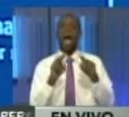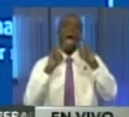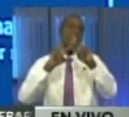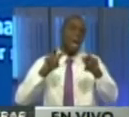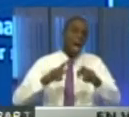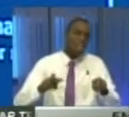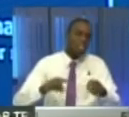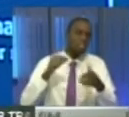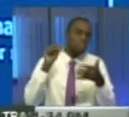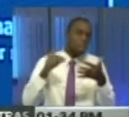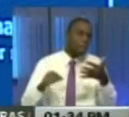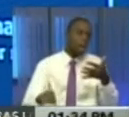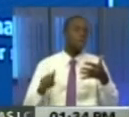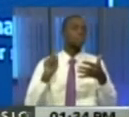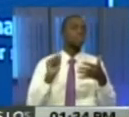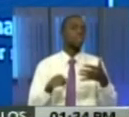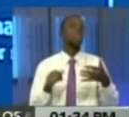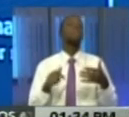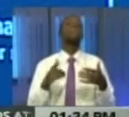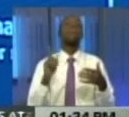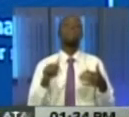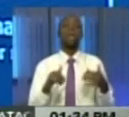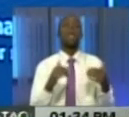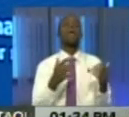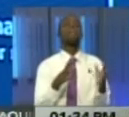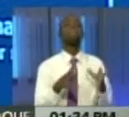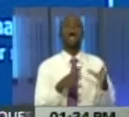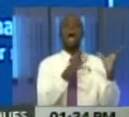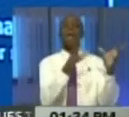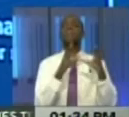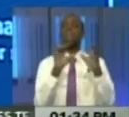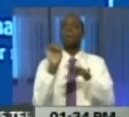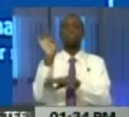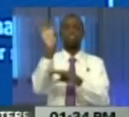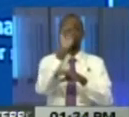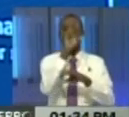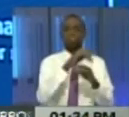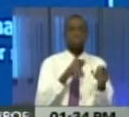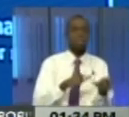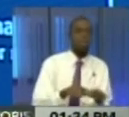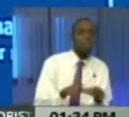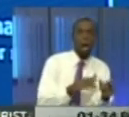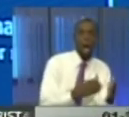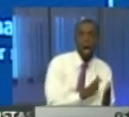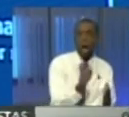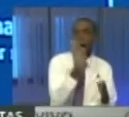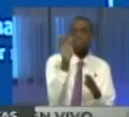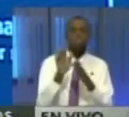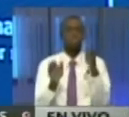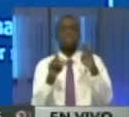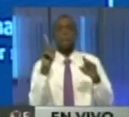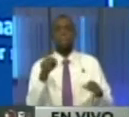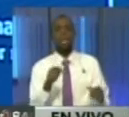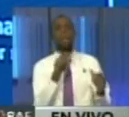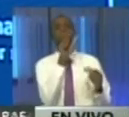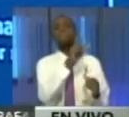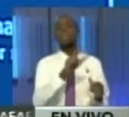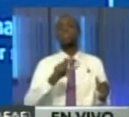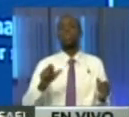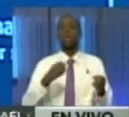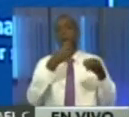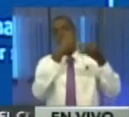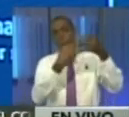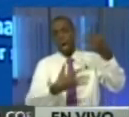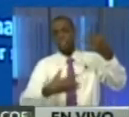de los criterios para la distribución de las máquinas por centro y la asignación de cantidad de electores por máquina y, por supuesto,